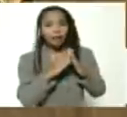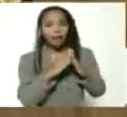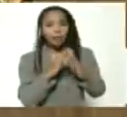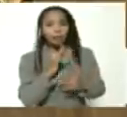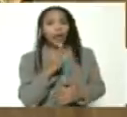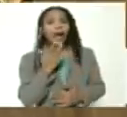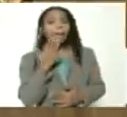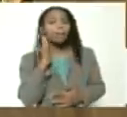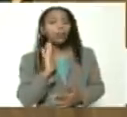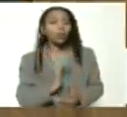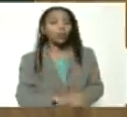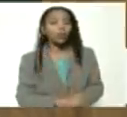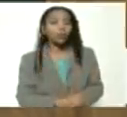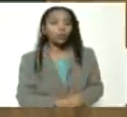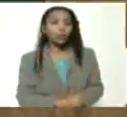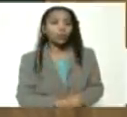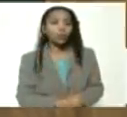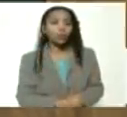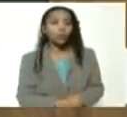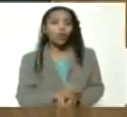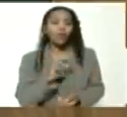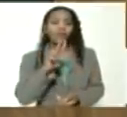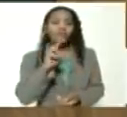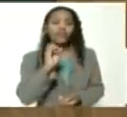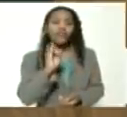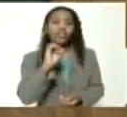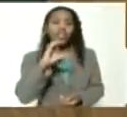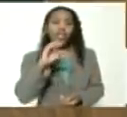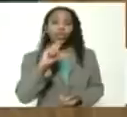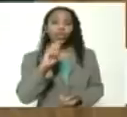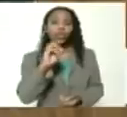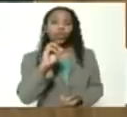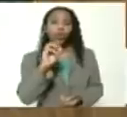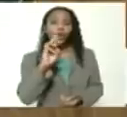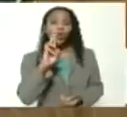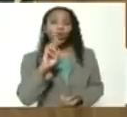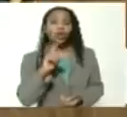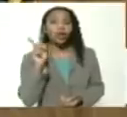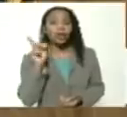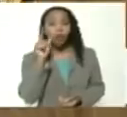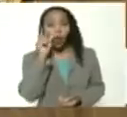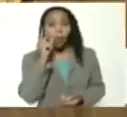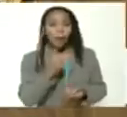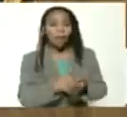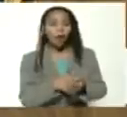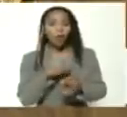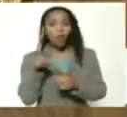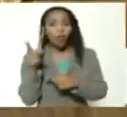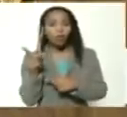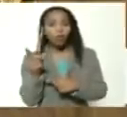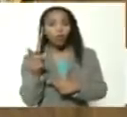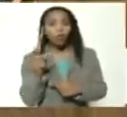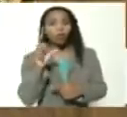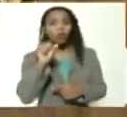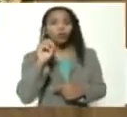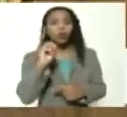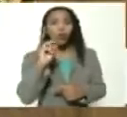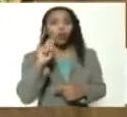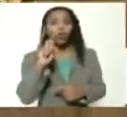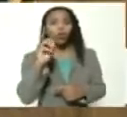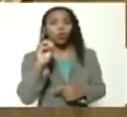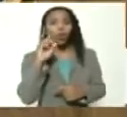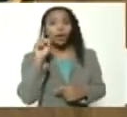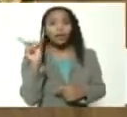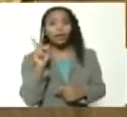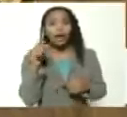ejemplo, a Víctor Soto Rojas, hermano de Fernando Soto Rojas, acá presente, creo, en